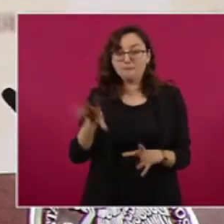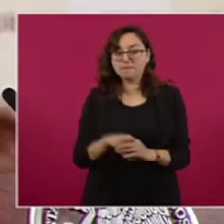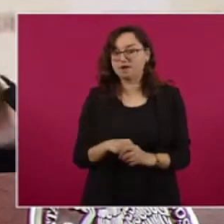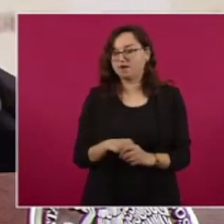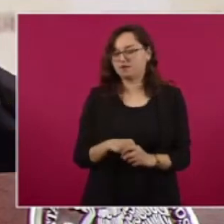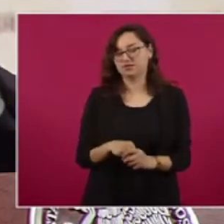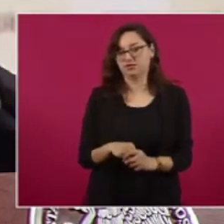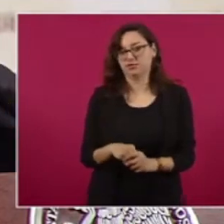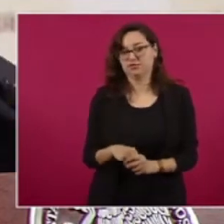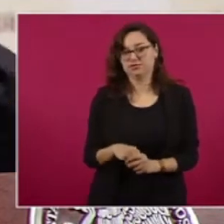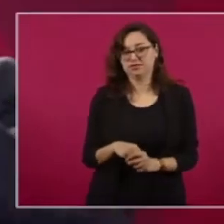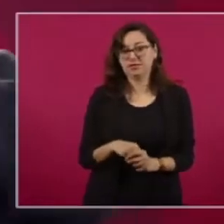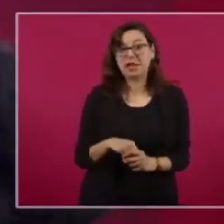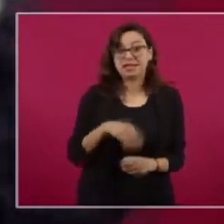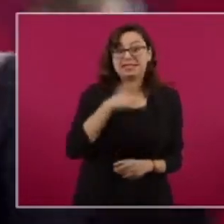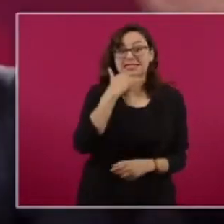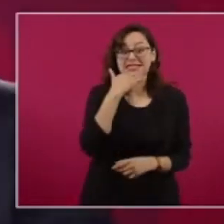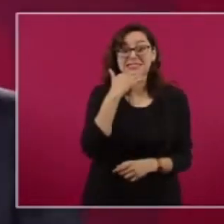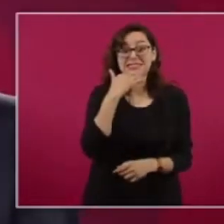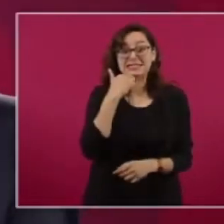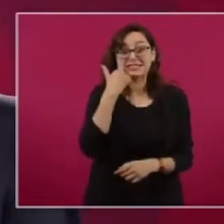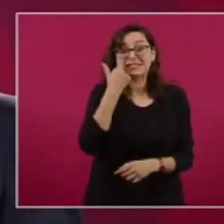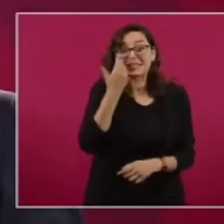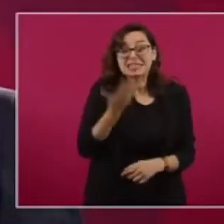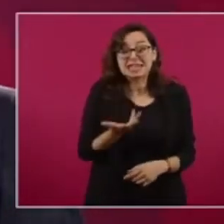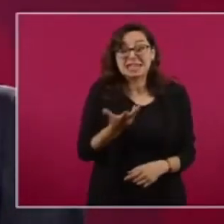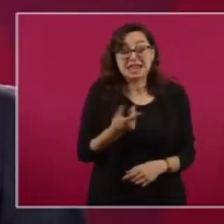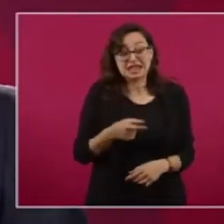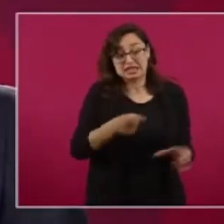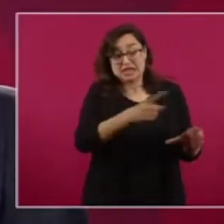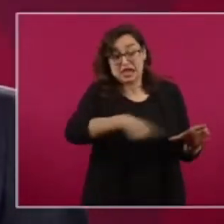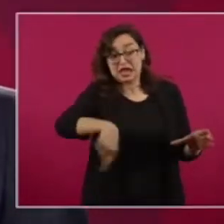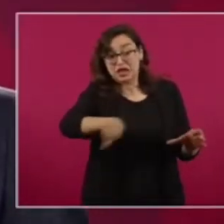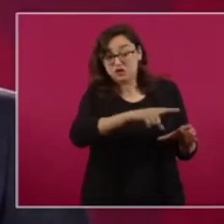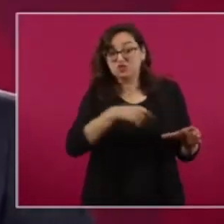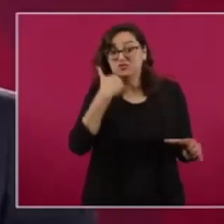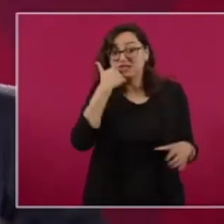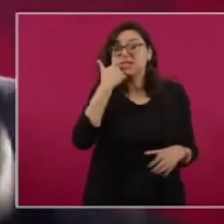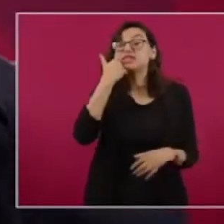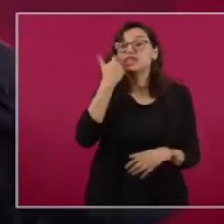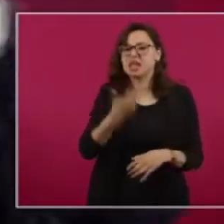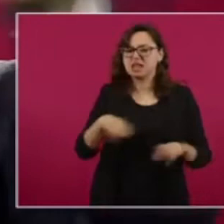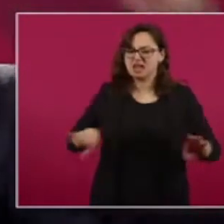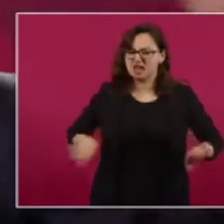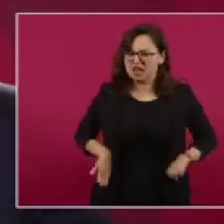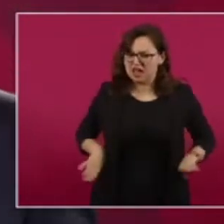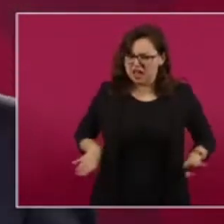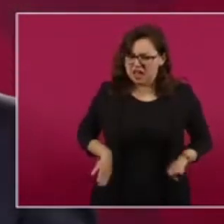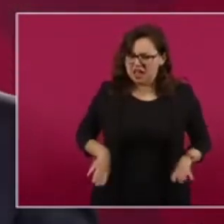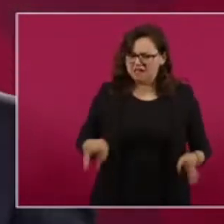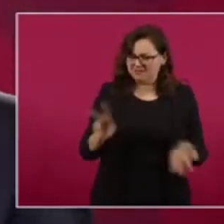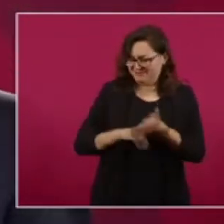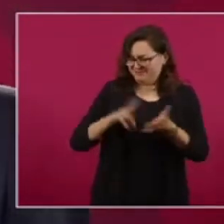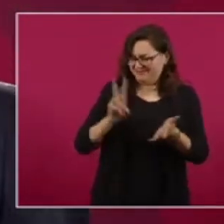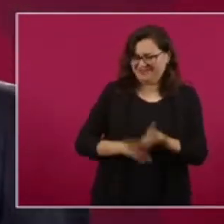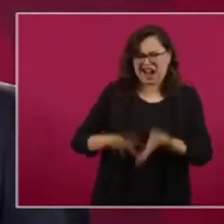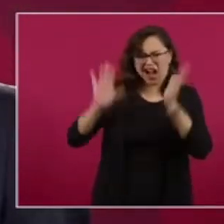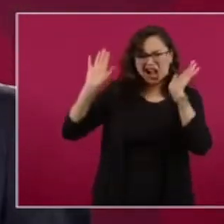que se perdieran todos los valores y que predominara lo